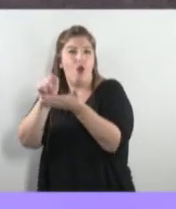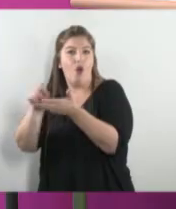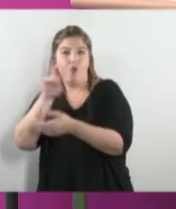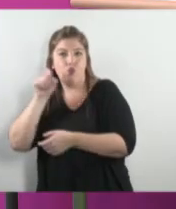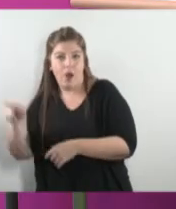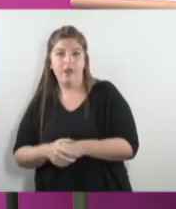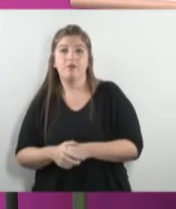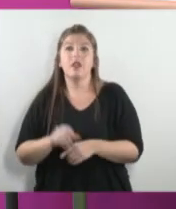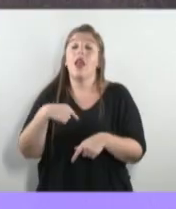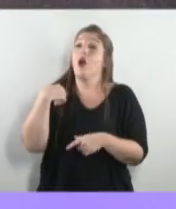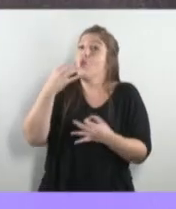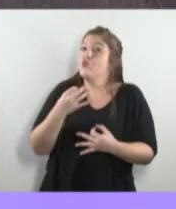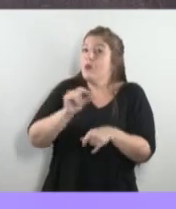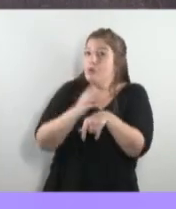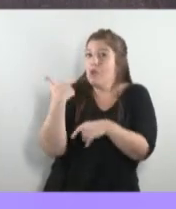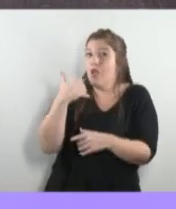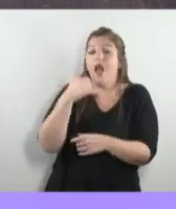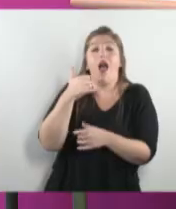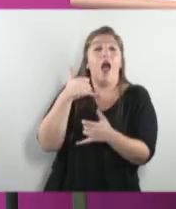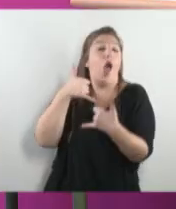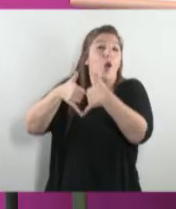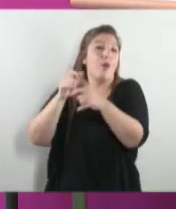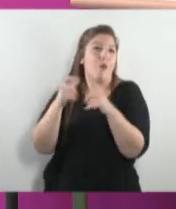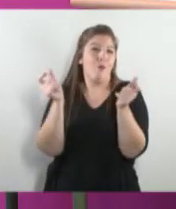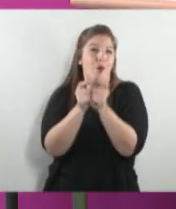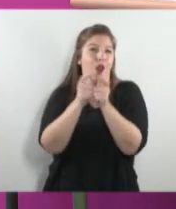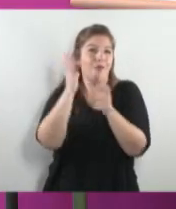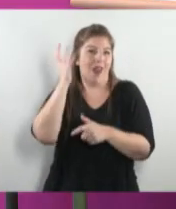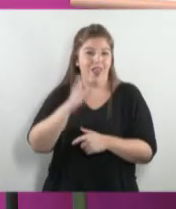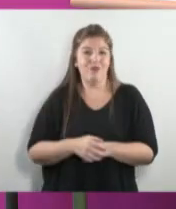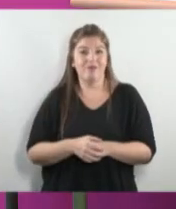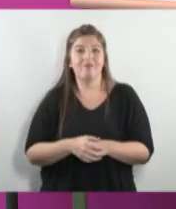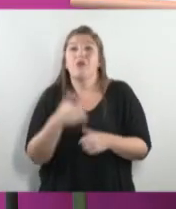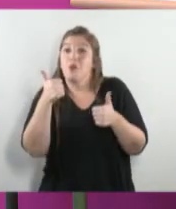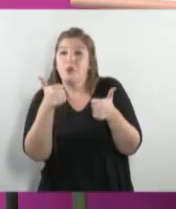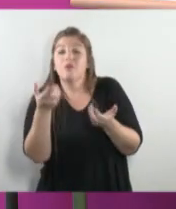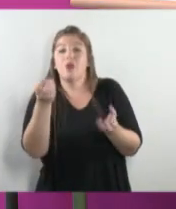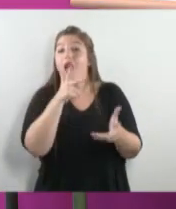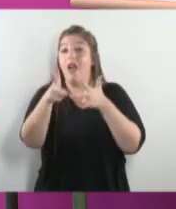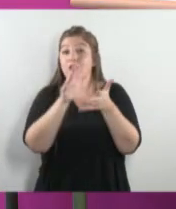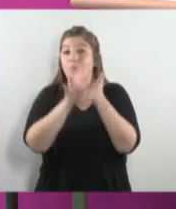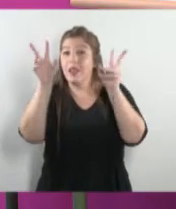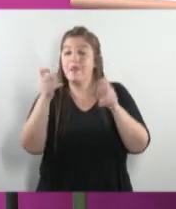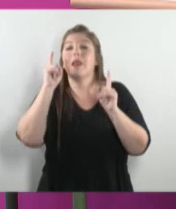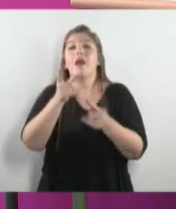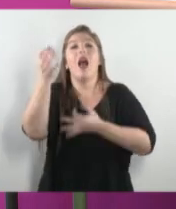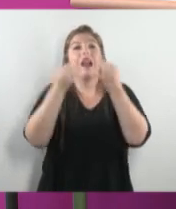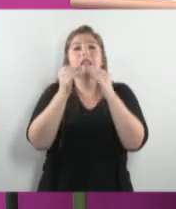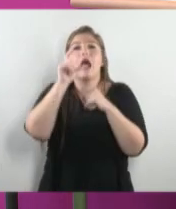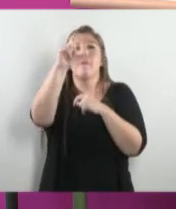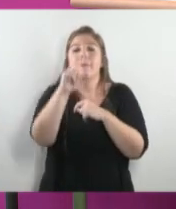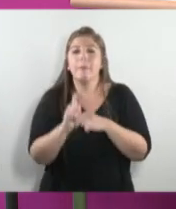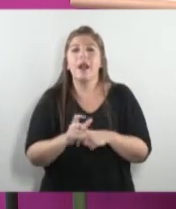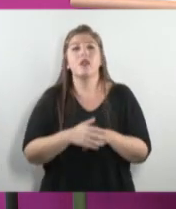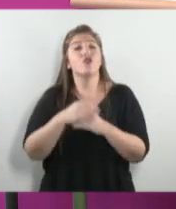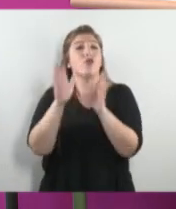ella. Mira. Sí, en bueno, mi programa de radio, mira. Hermoso, justo entonces. Hoy. Genial, sí. Porque vamos a hablar de eso, uh-huh. vamos a analizar algunos fragmentos. Son